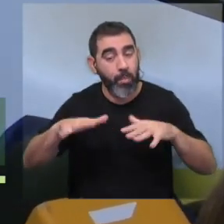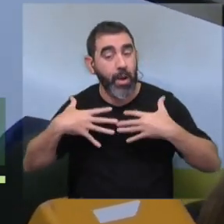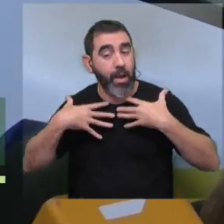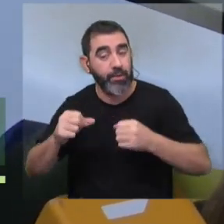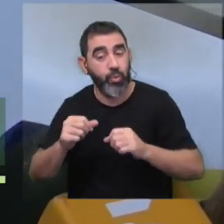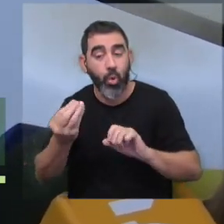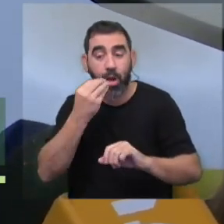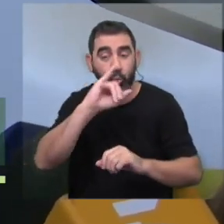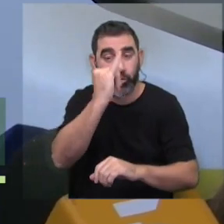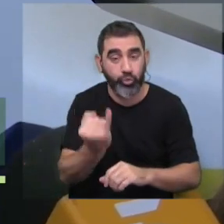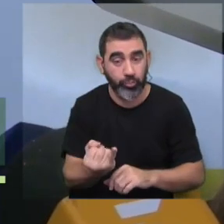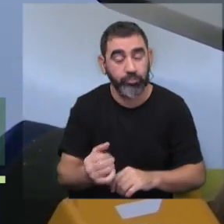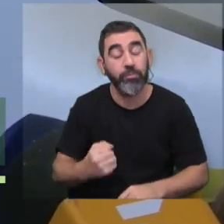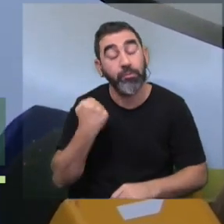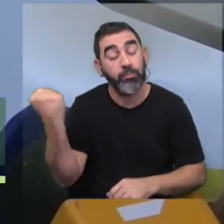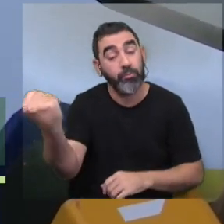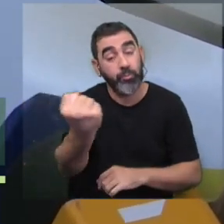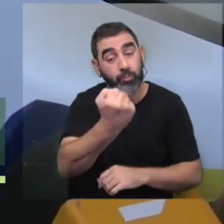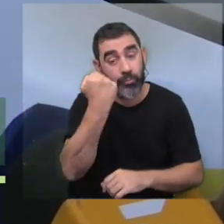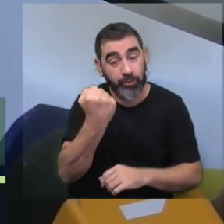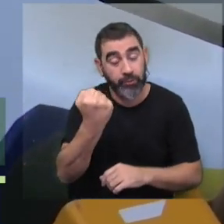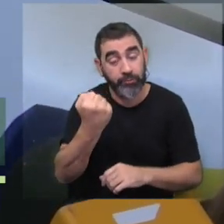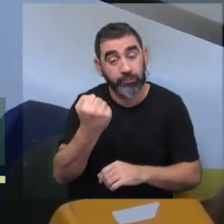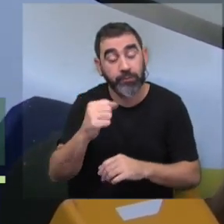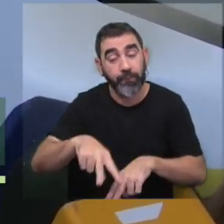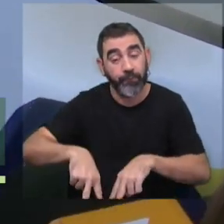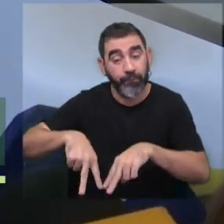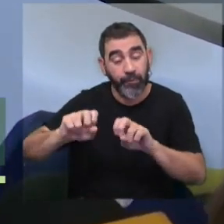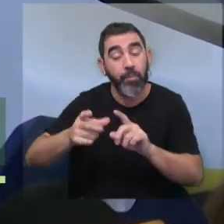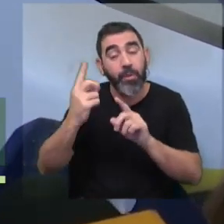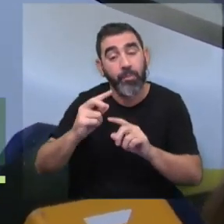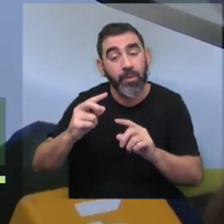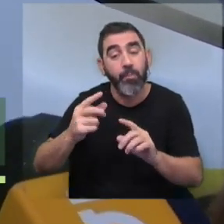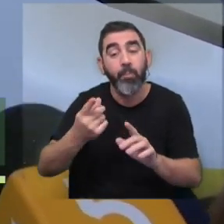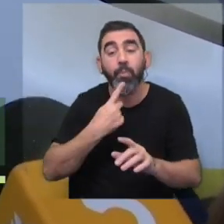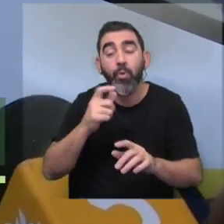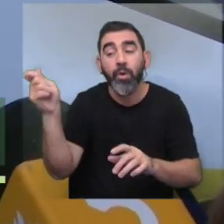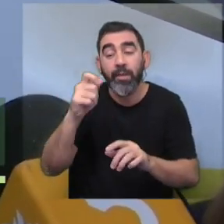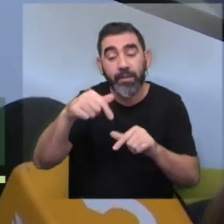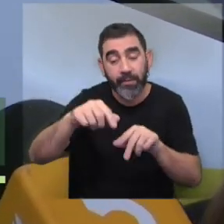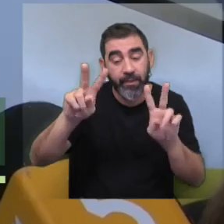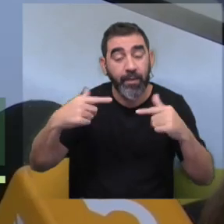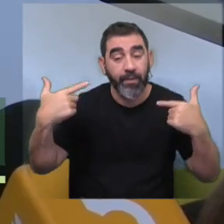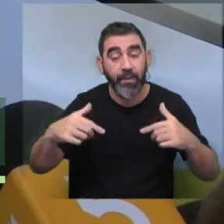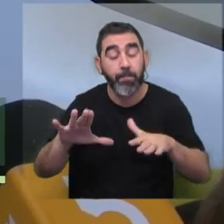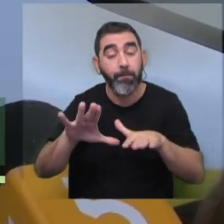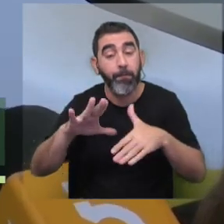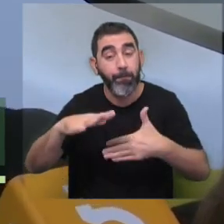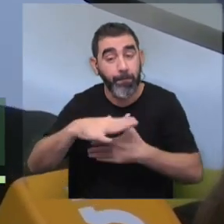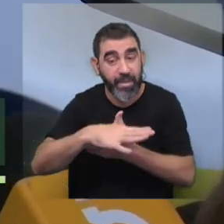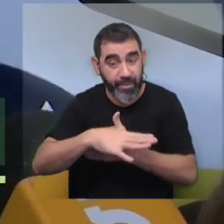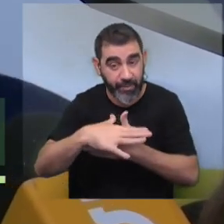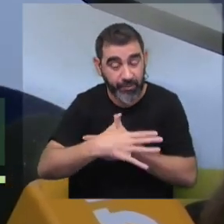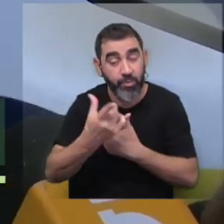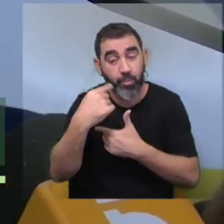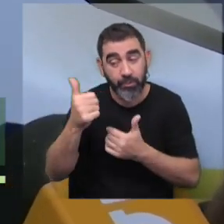a la nutrición es muy importante para realizar investigaciones pero también para basar la política pública del Ministerio de desarrollo social por eso